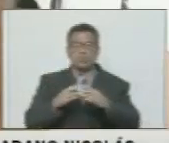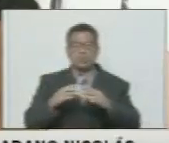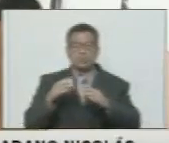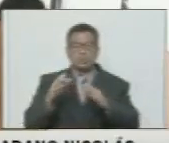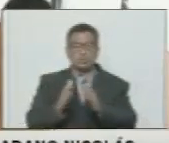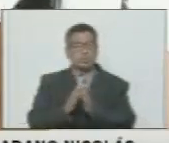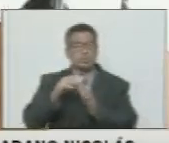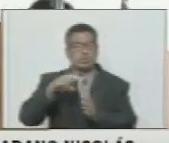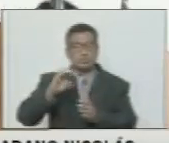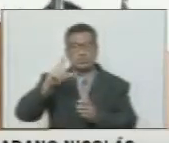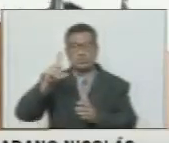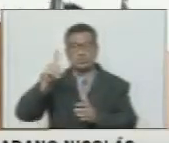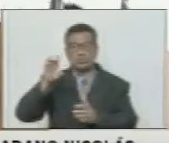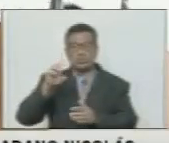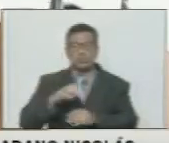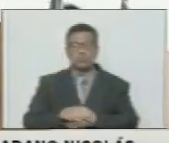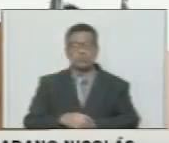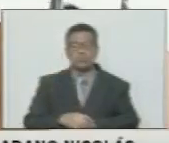Estado del Vaticano.